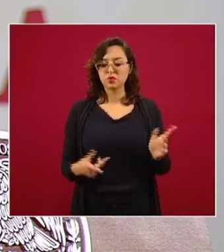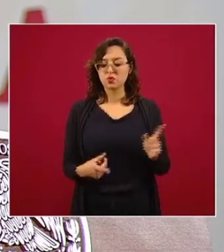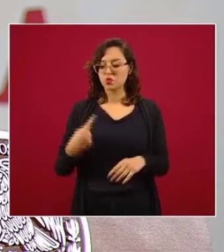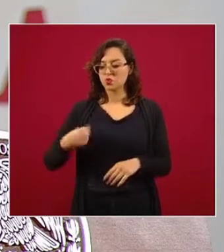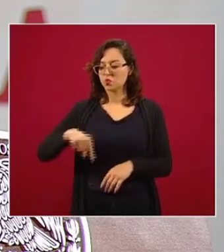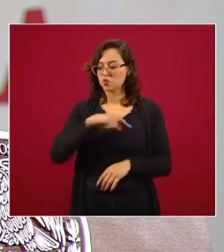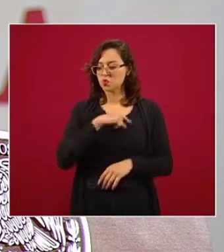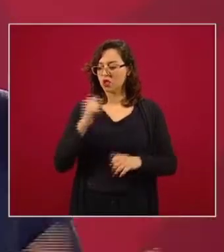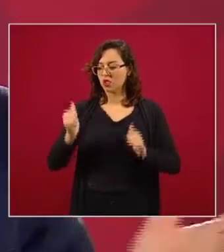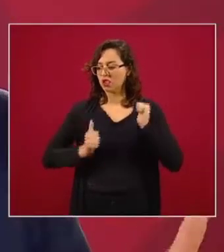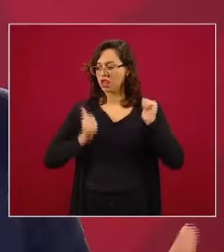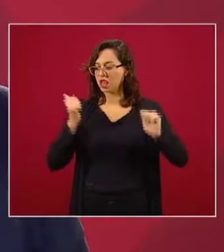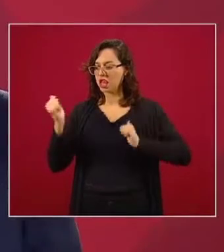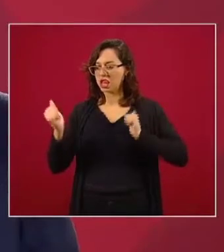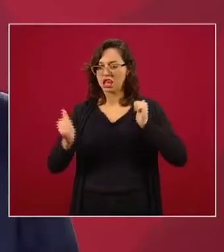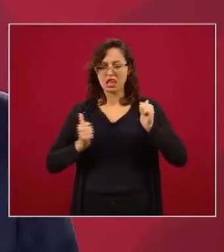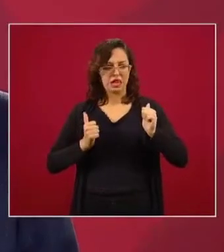Somos respetuosos